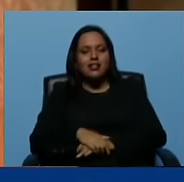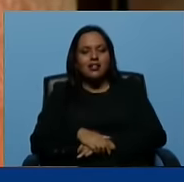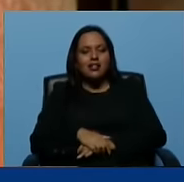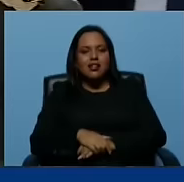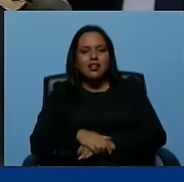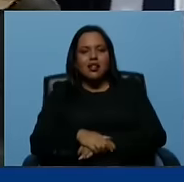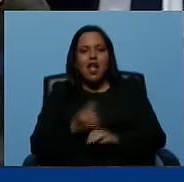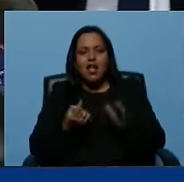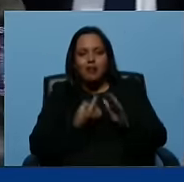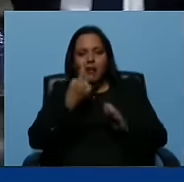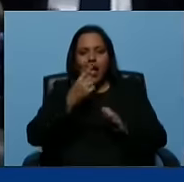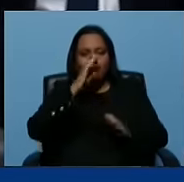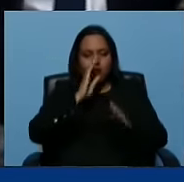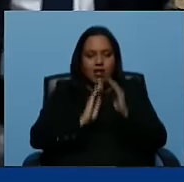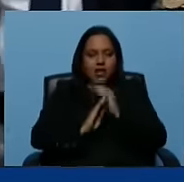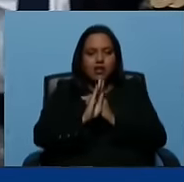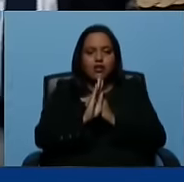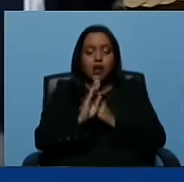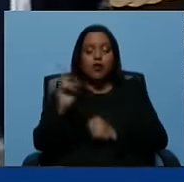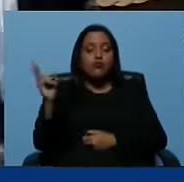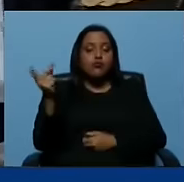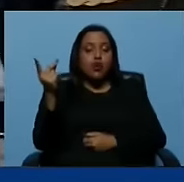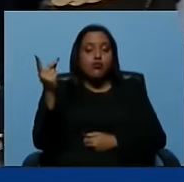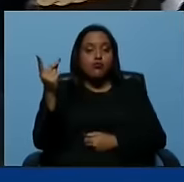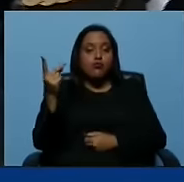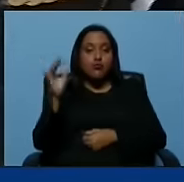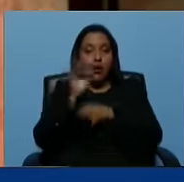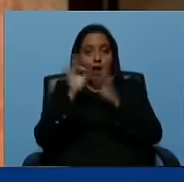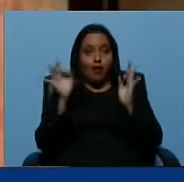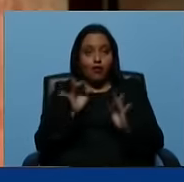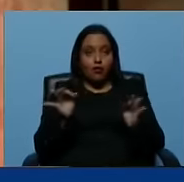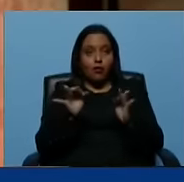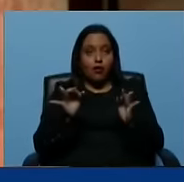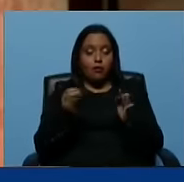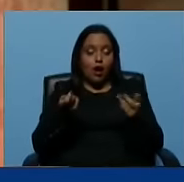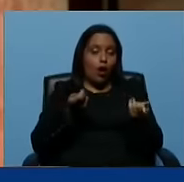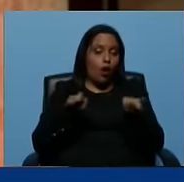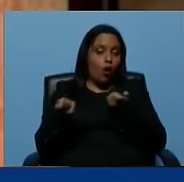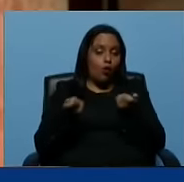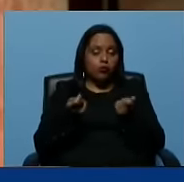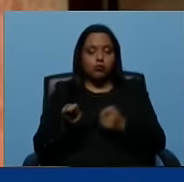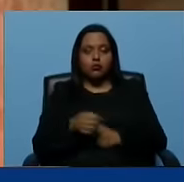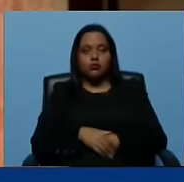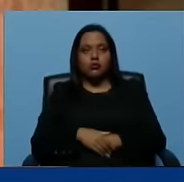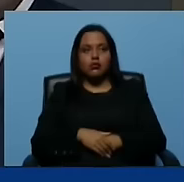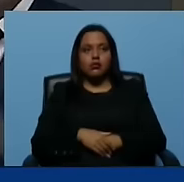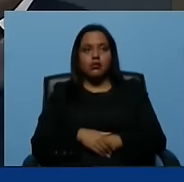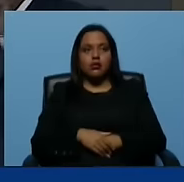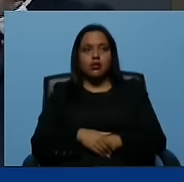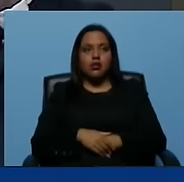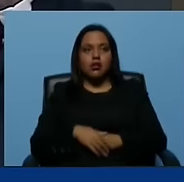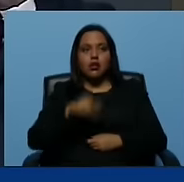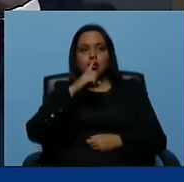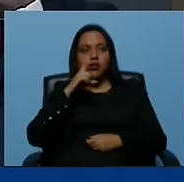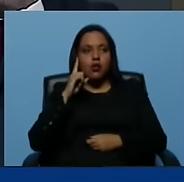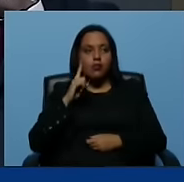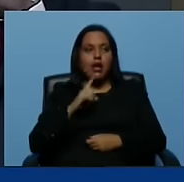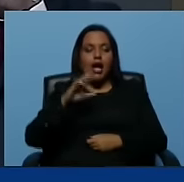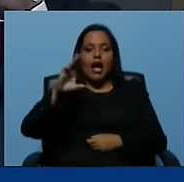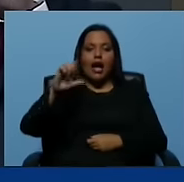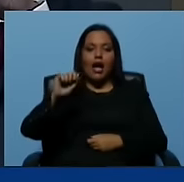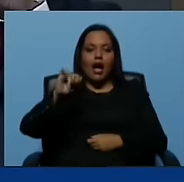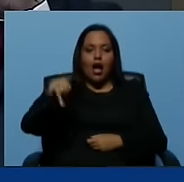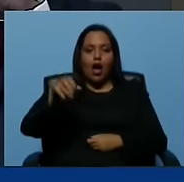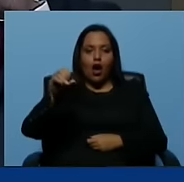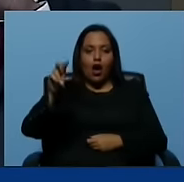espiral del silencio. Y el segundo elemento de control es lo que se denomina el cajón de resonancia. En estos dos